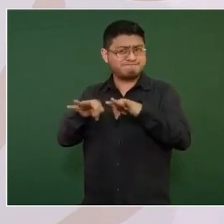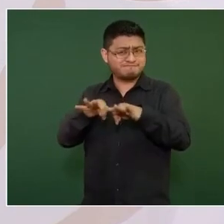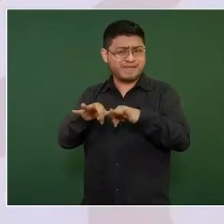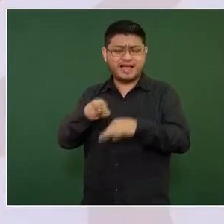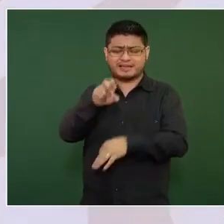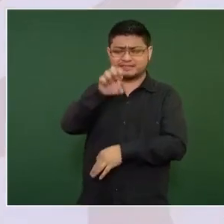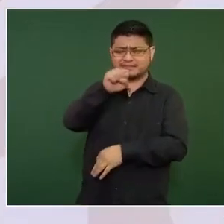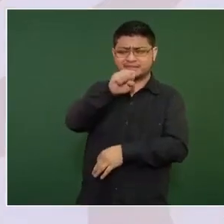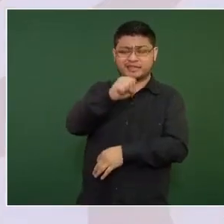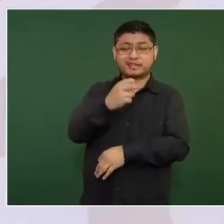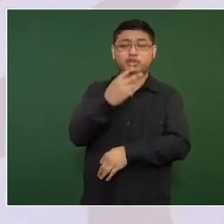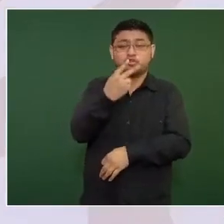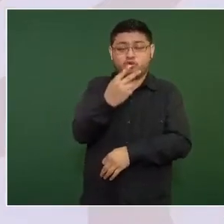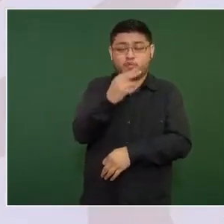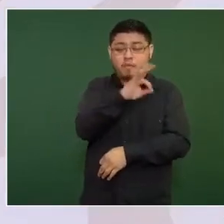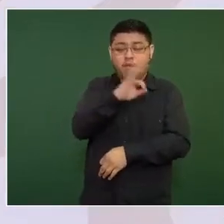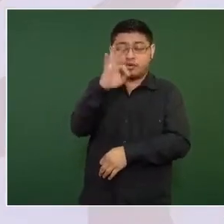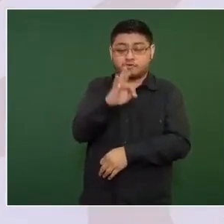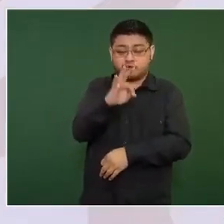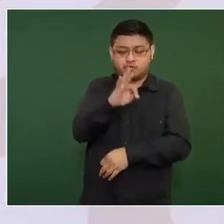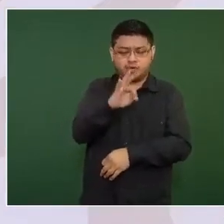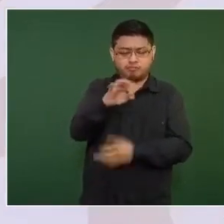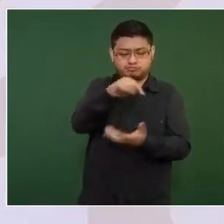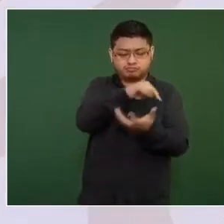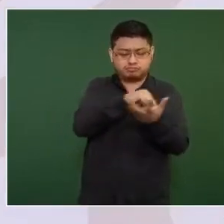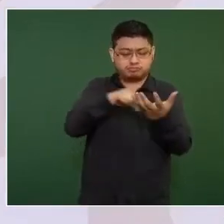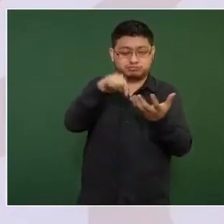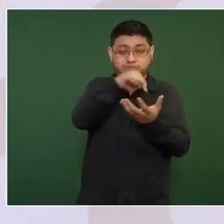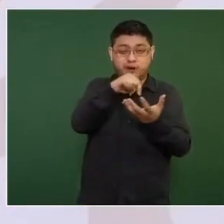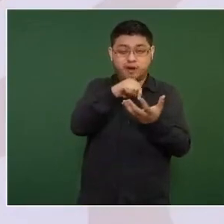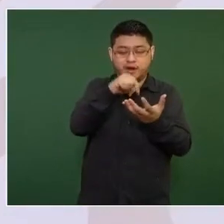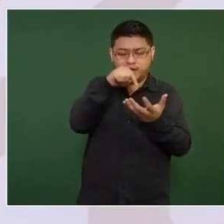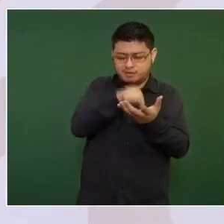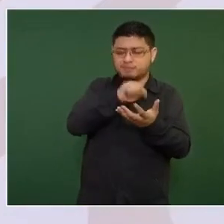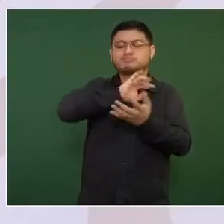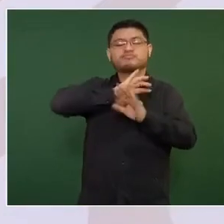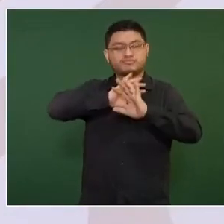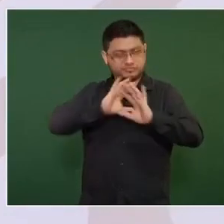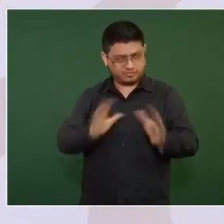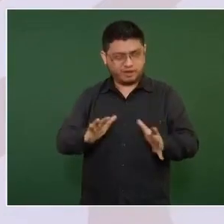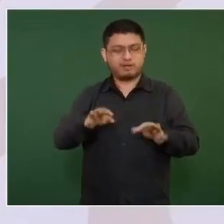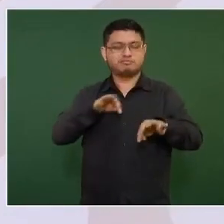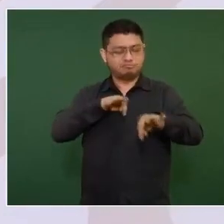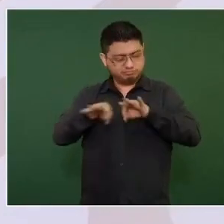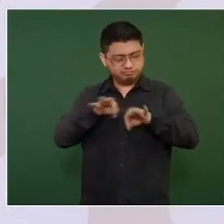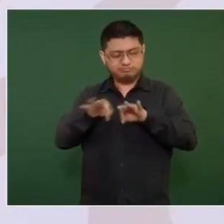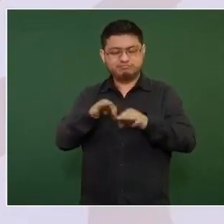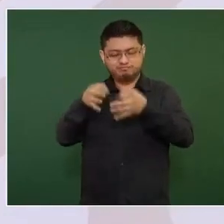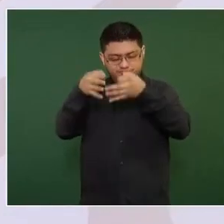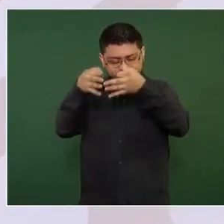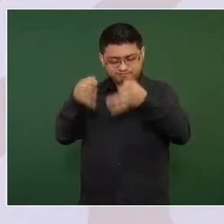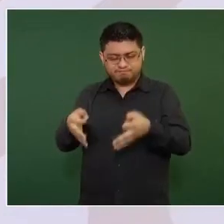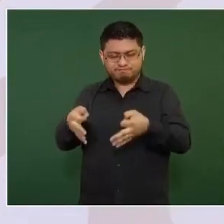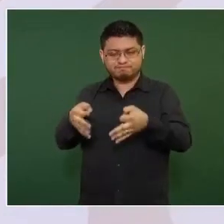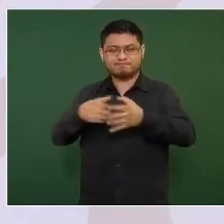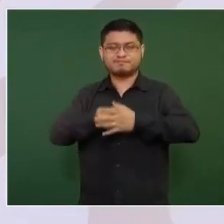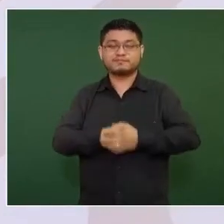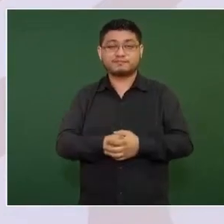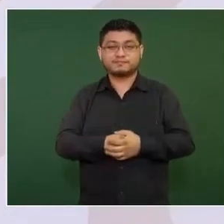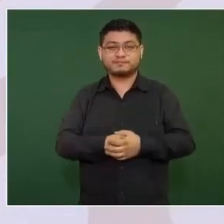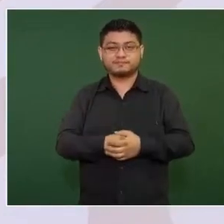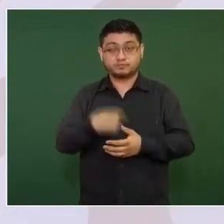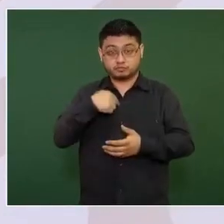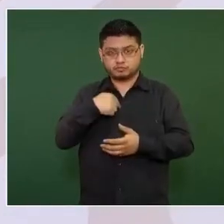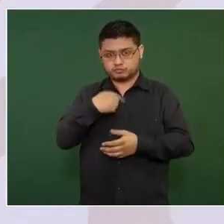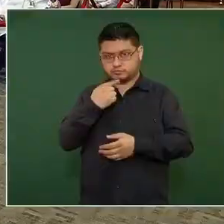62% de los que han sido atendidos en el programa. Agrego que desde